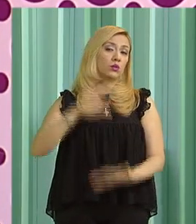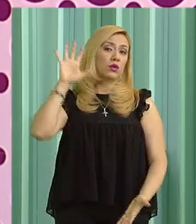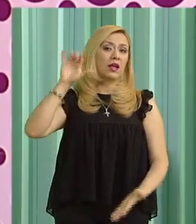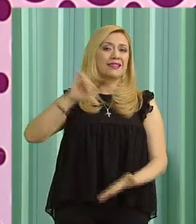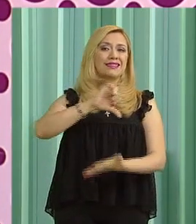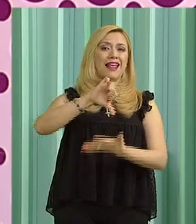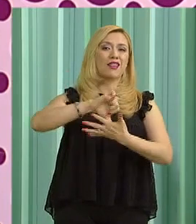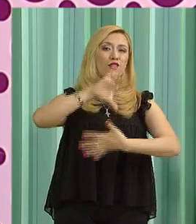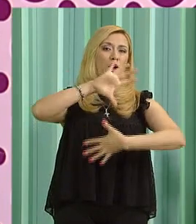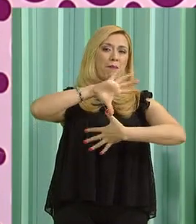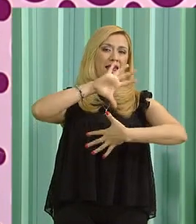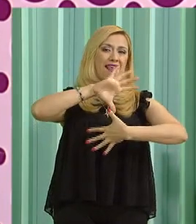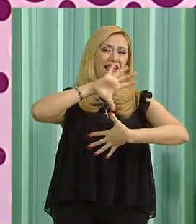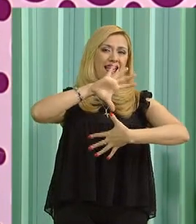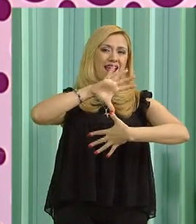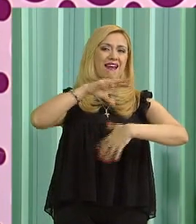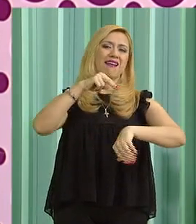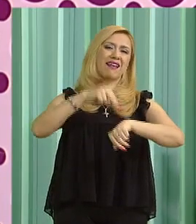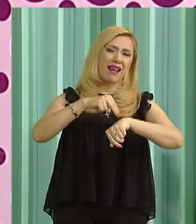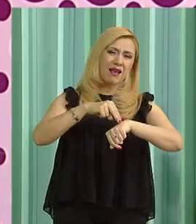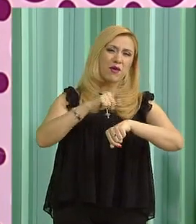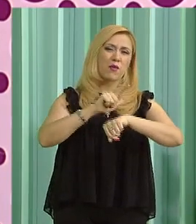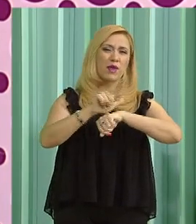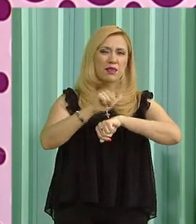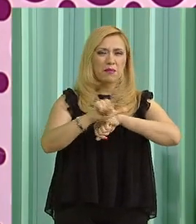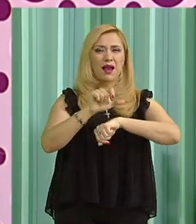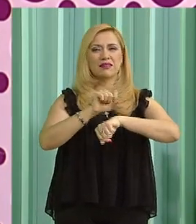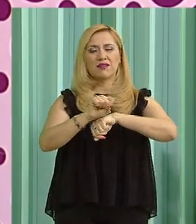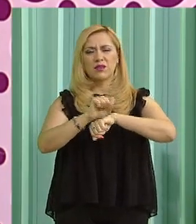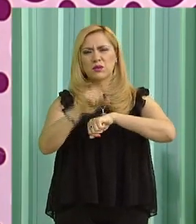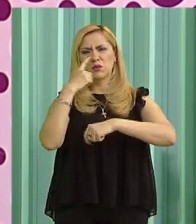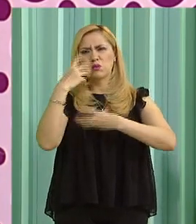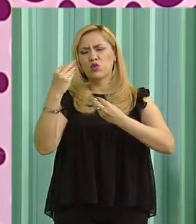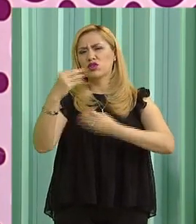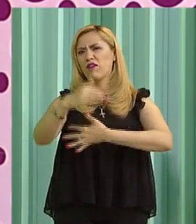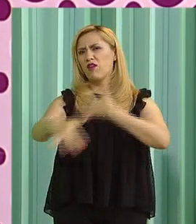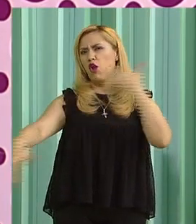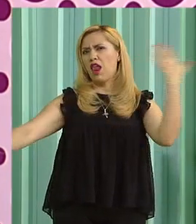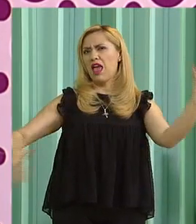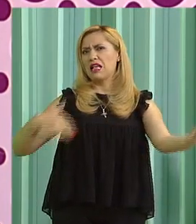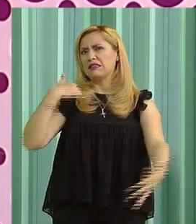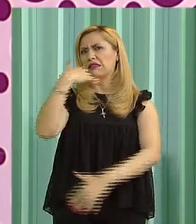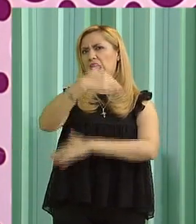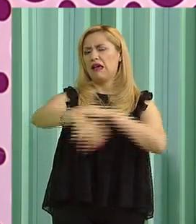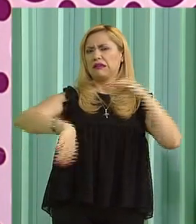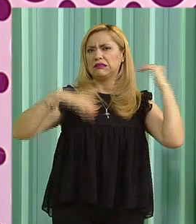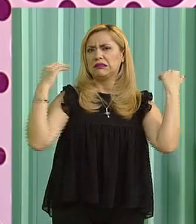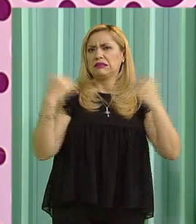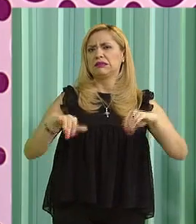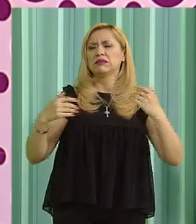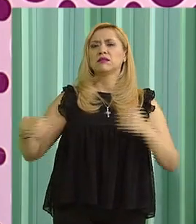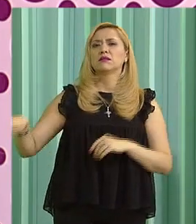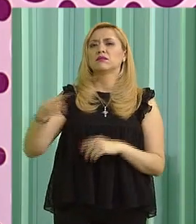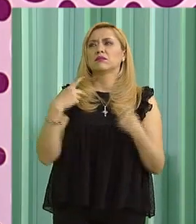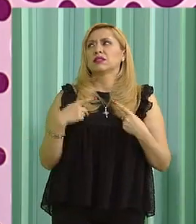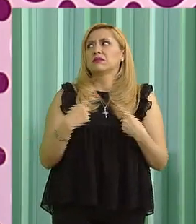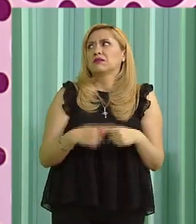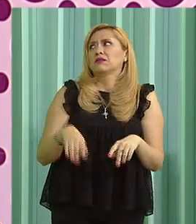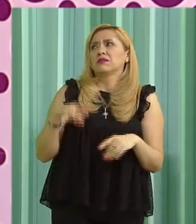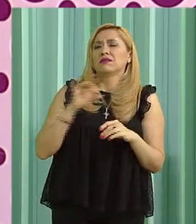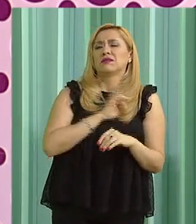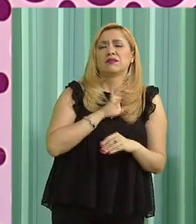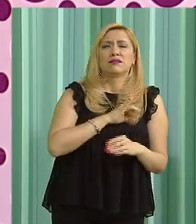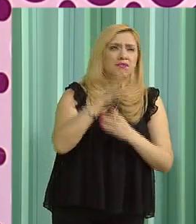un incremento altísimo en la violencia que hace que las personas vayan a